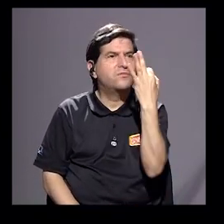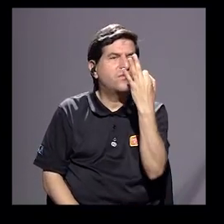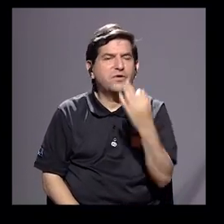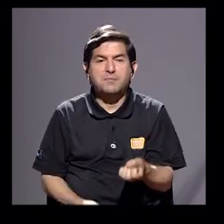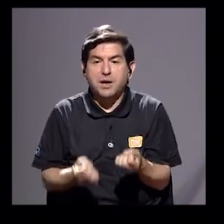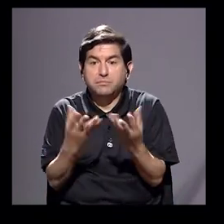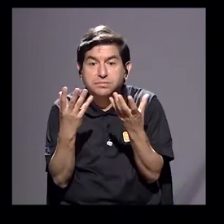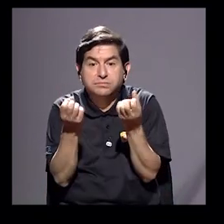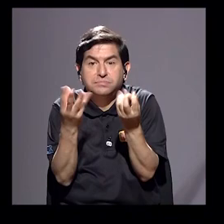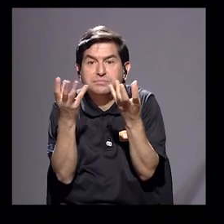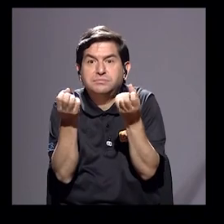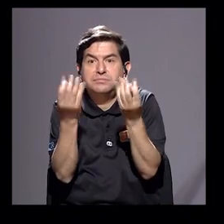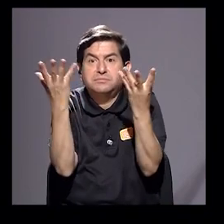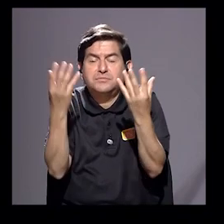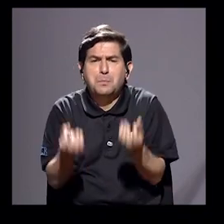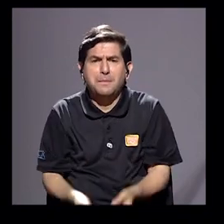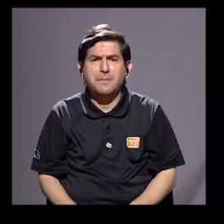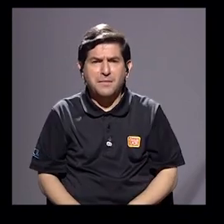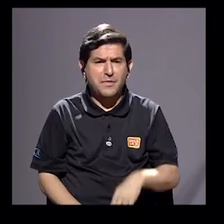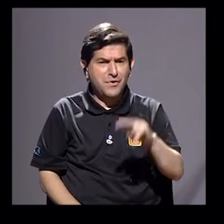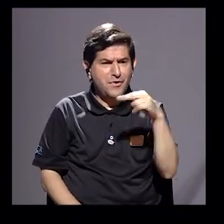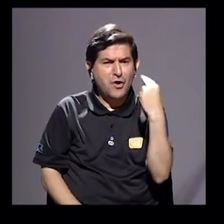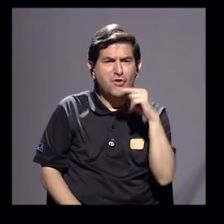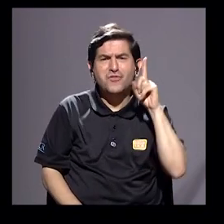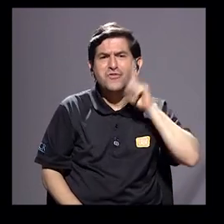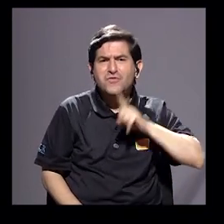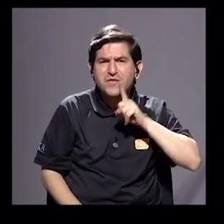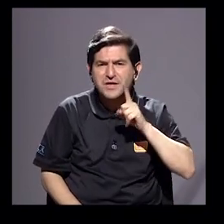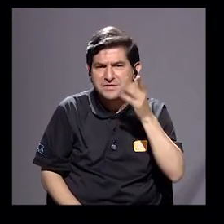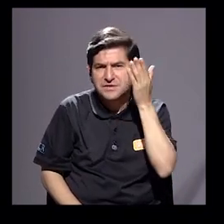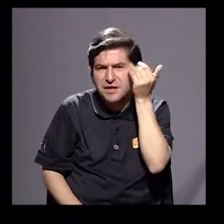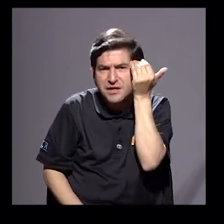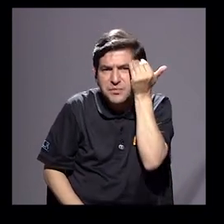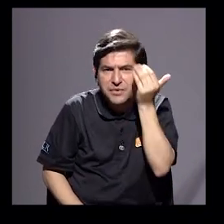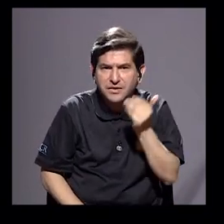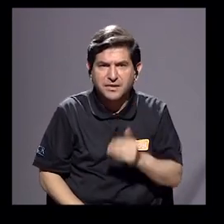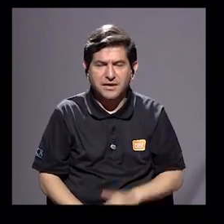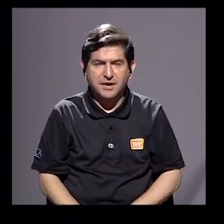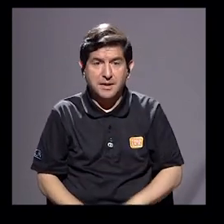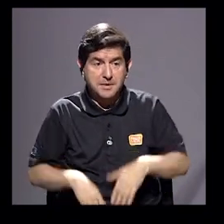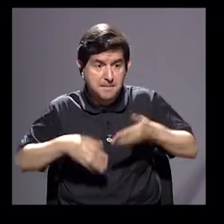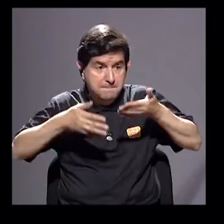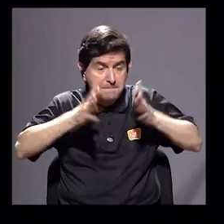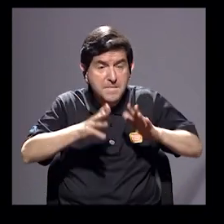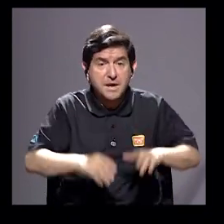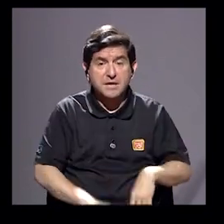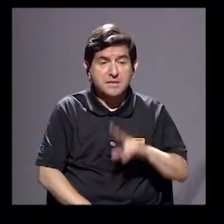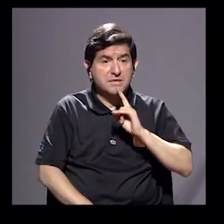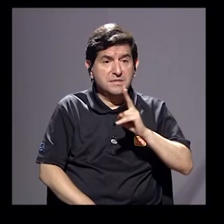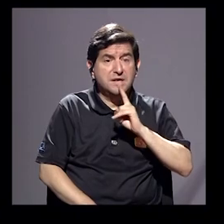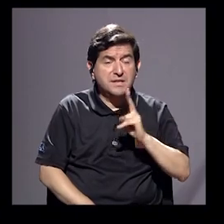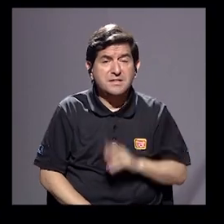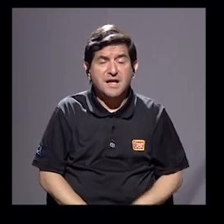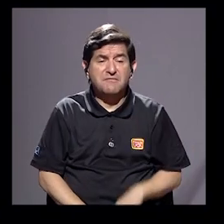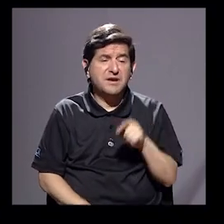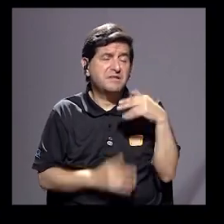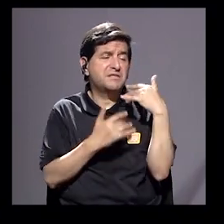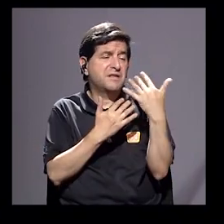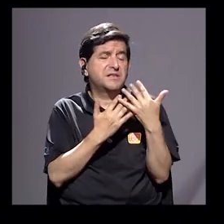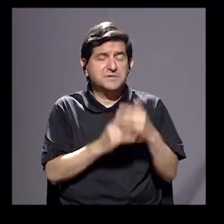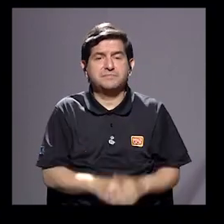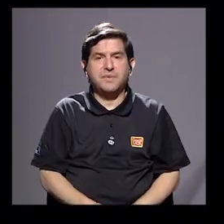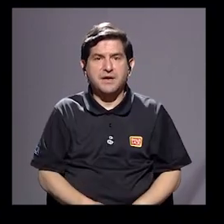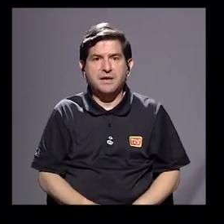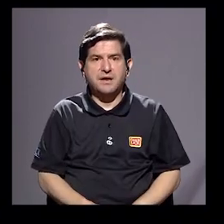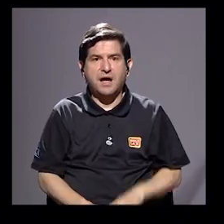en la que prolifera esa gran cantidad de noticias falsas en que mientras la verdad sea hasta los zapatos la mentira le dio la